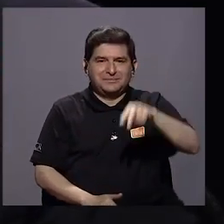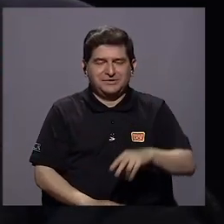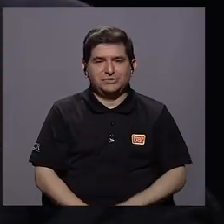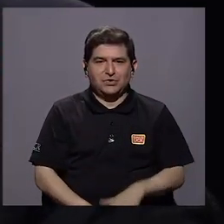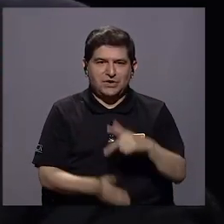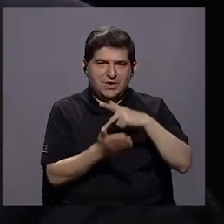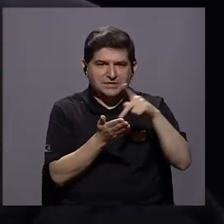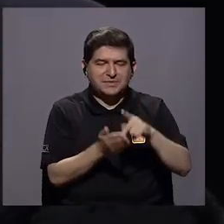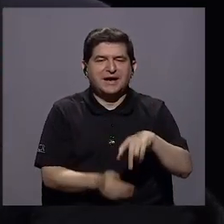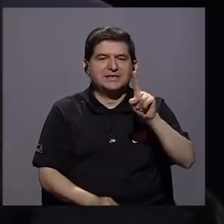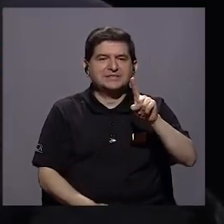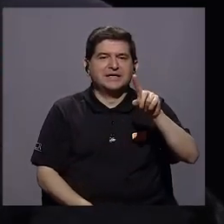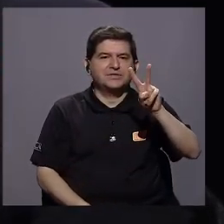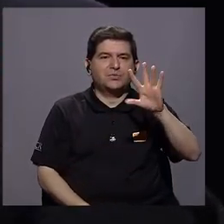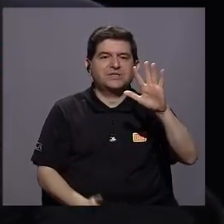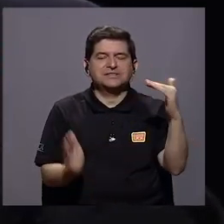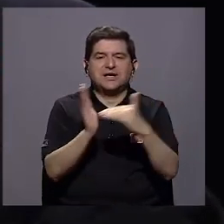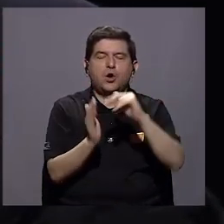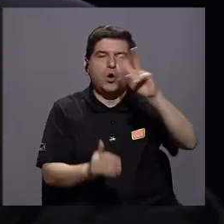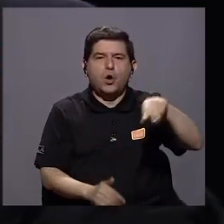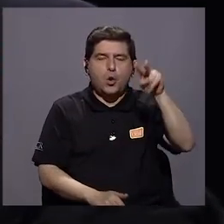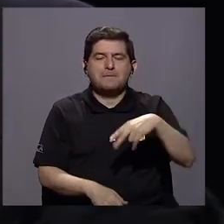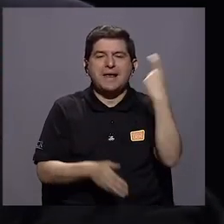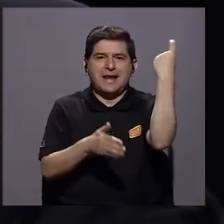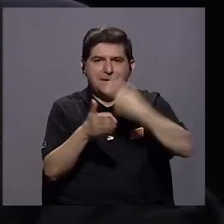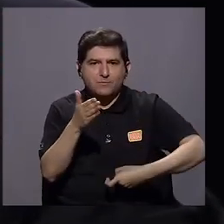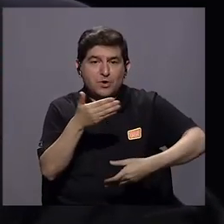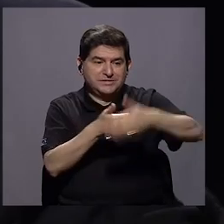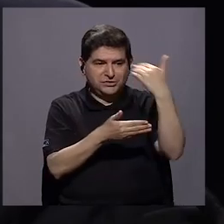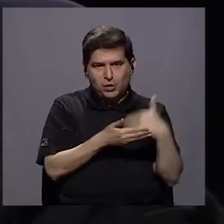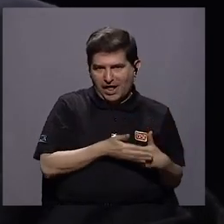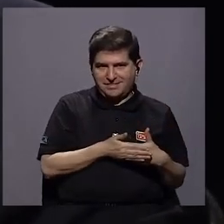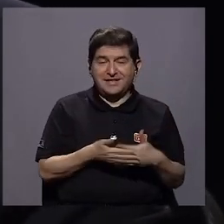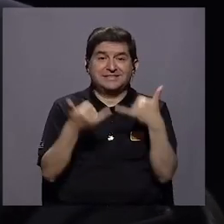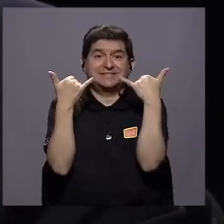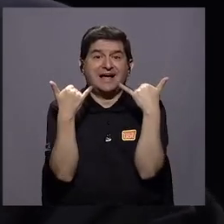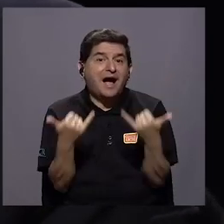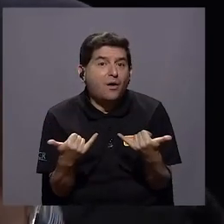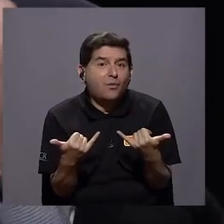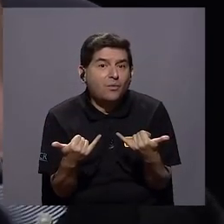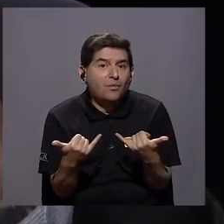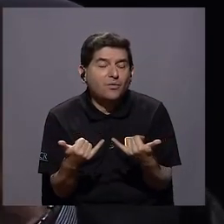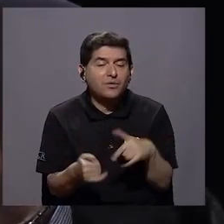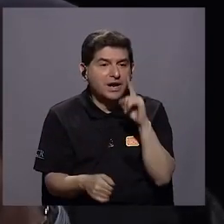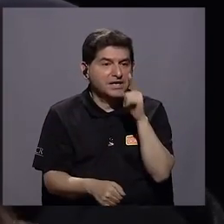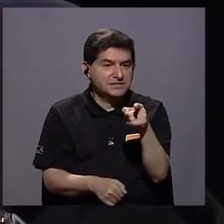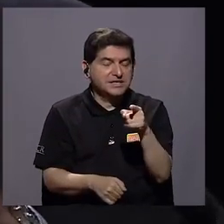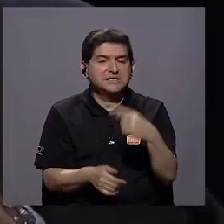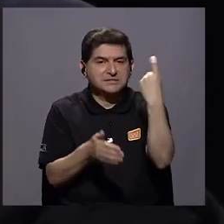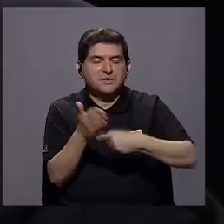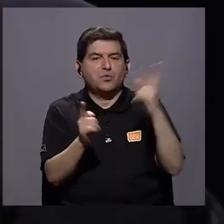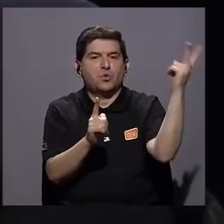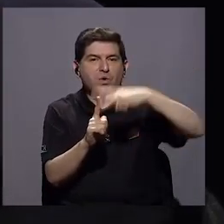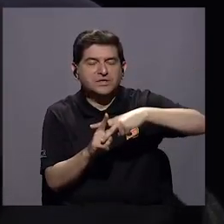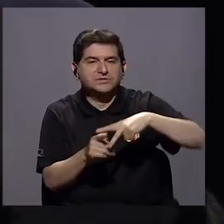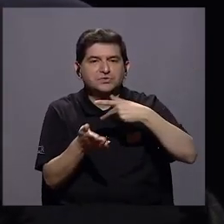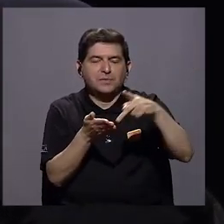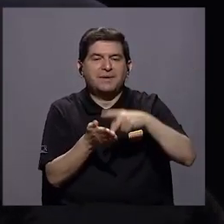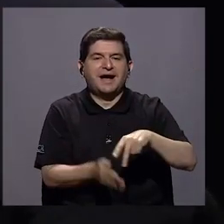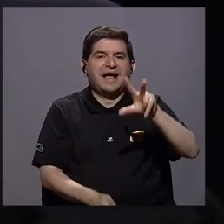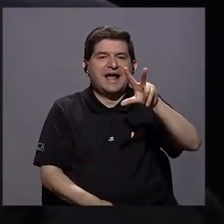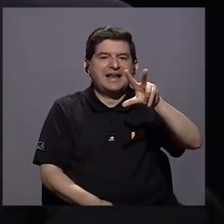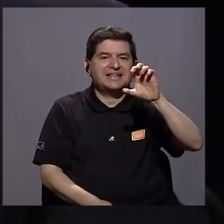colones pagaba 125,000 colones de impuesto antes. Hoy, si se pone este impuesto, va a